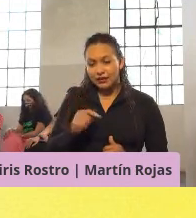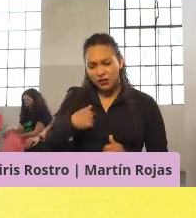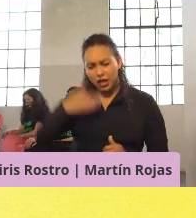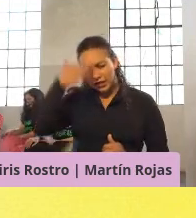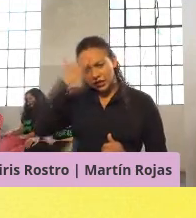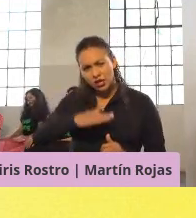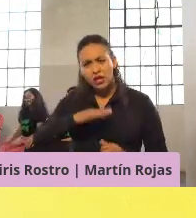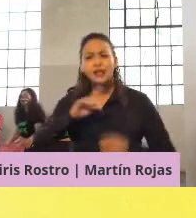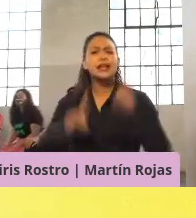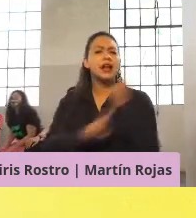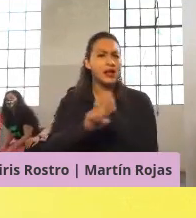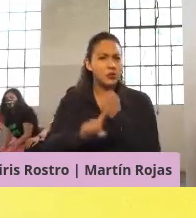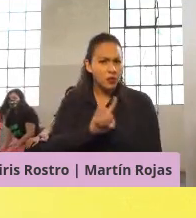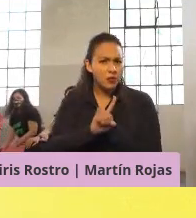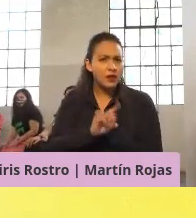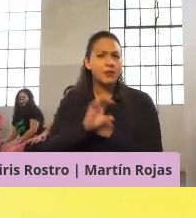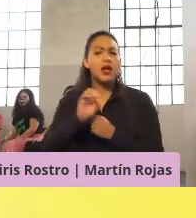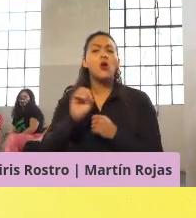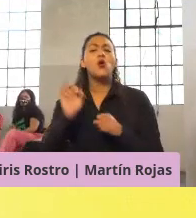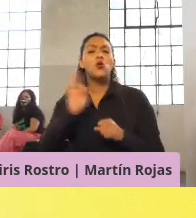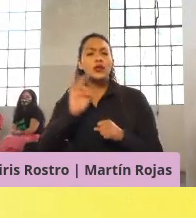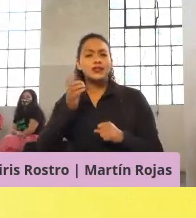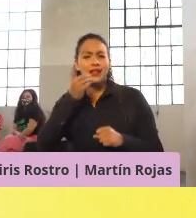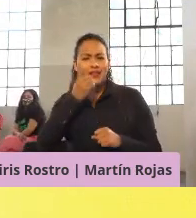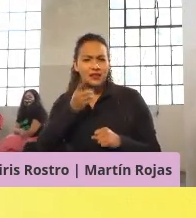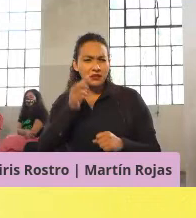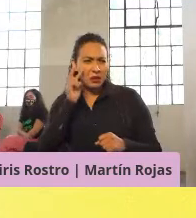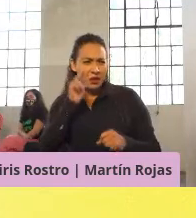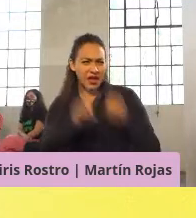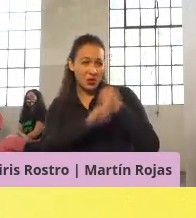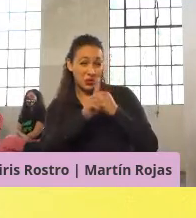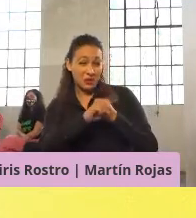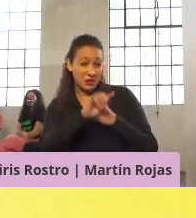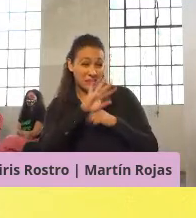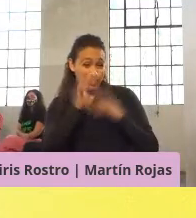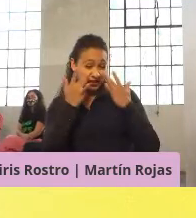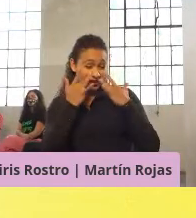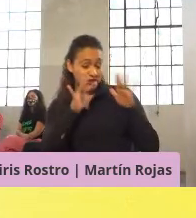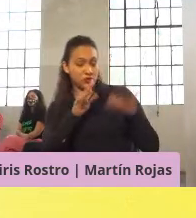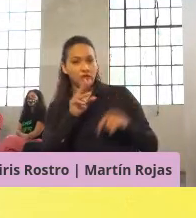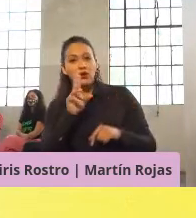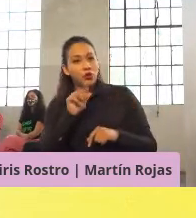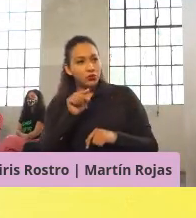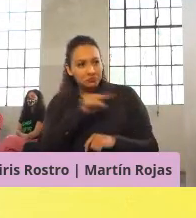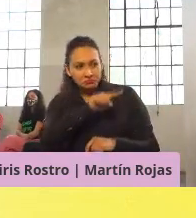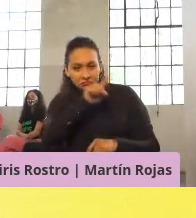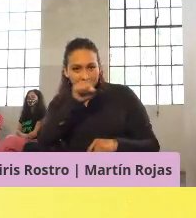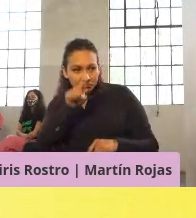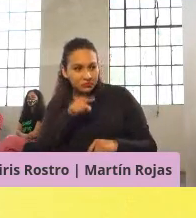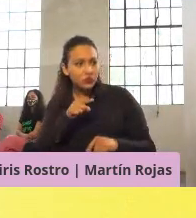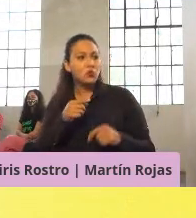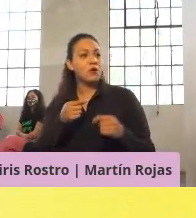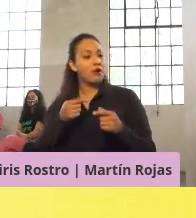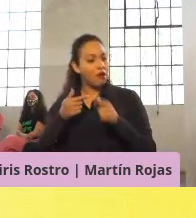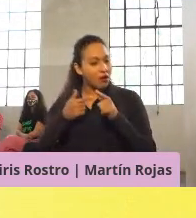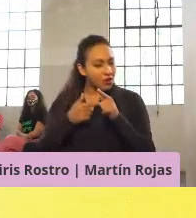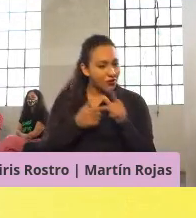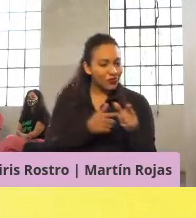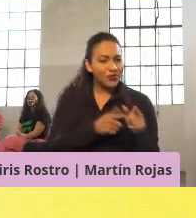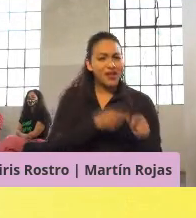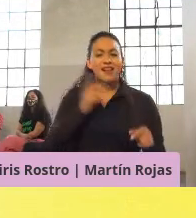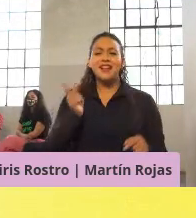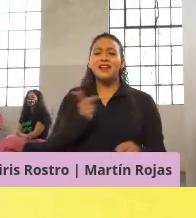puedes dejar de ejercerlo y ya, ¿no? No pasa nada. Pero si una vez lo fuiste, pues ya lo sigues siendo. ¿Y cómo se sienten con